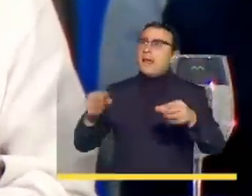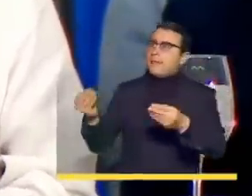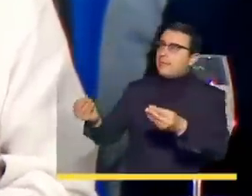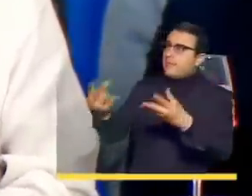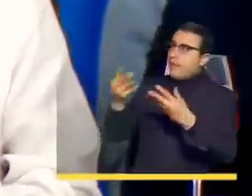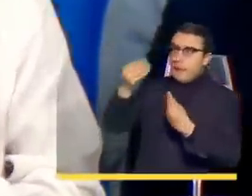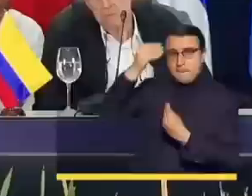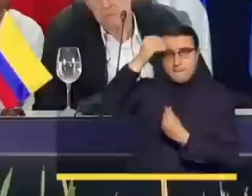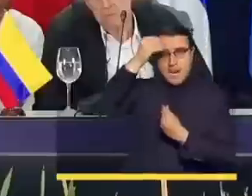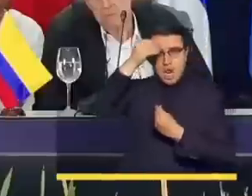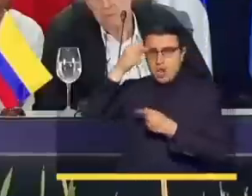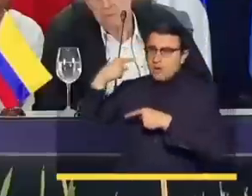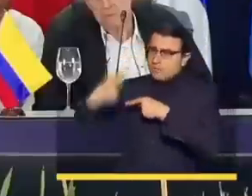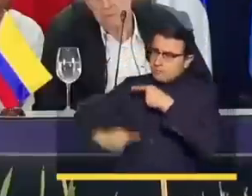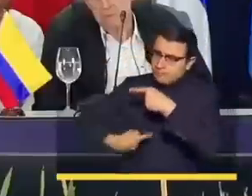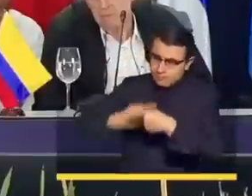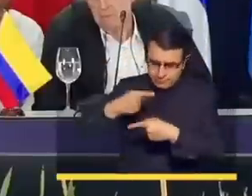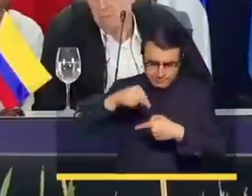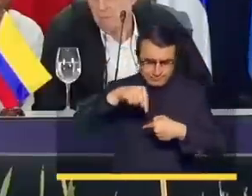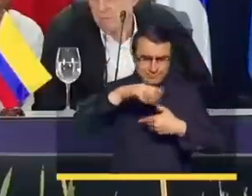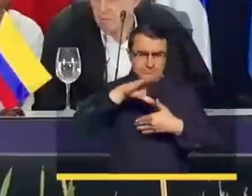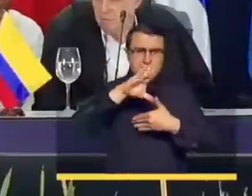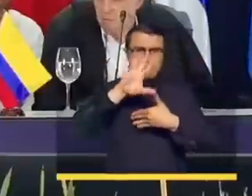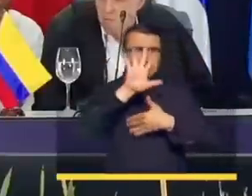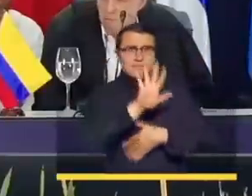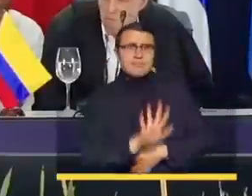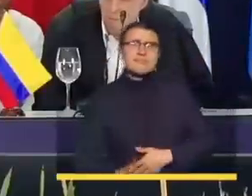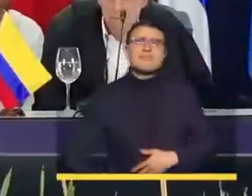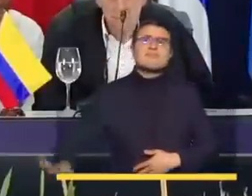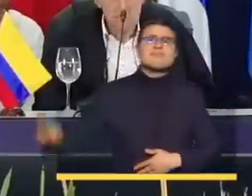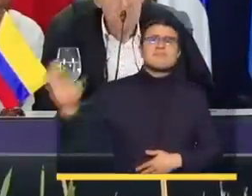en nuestra América.